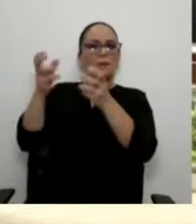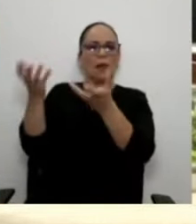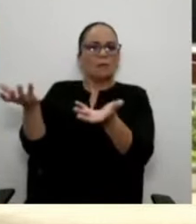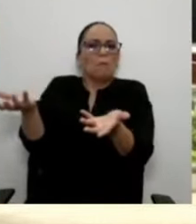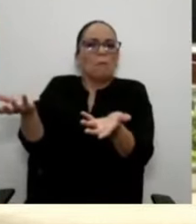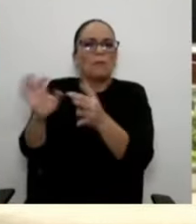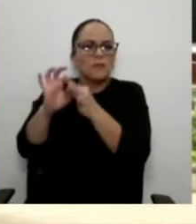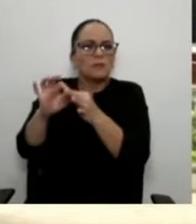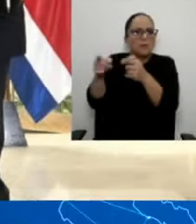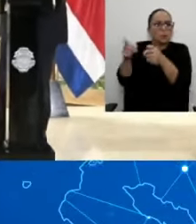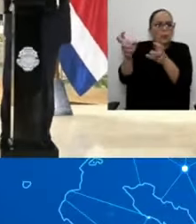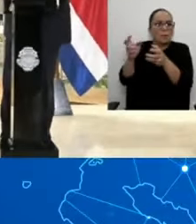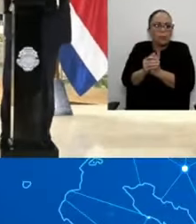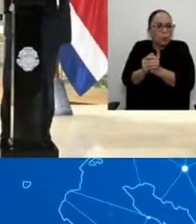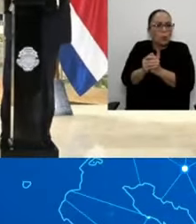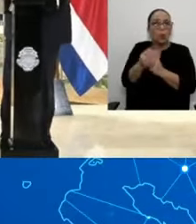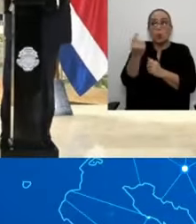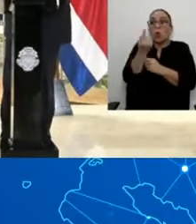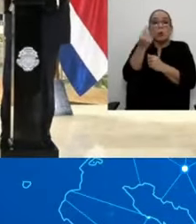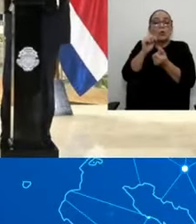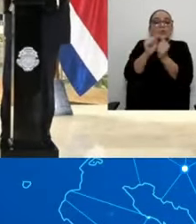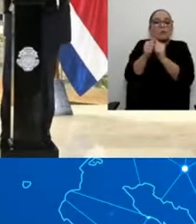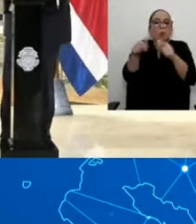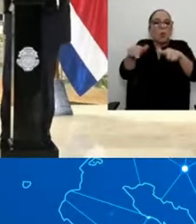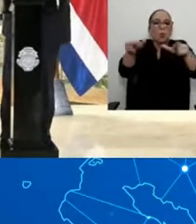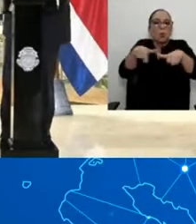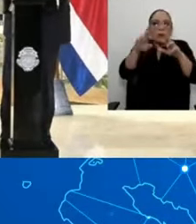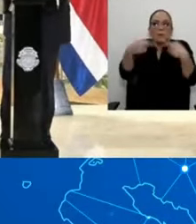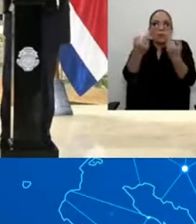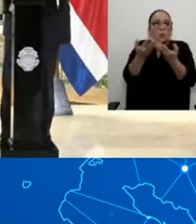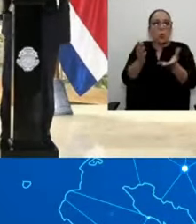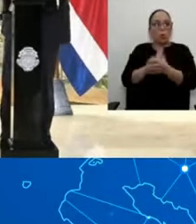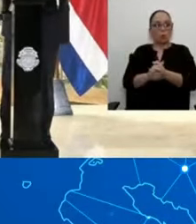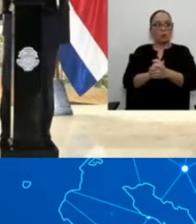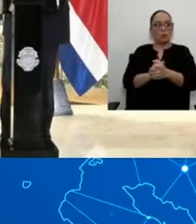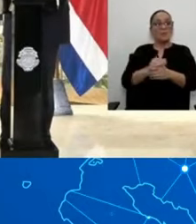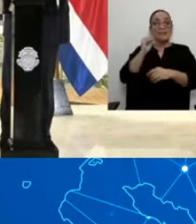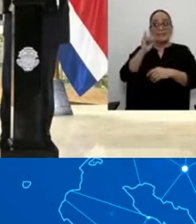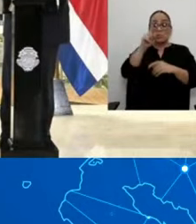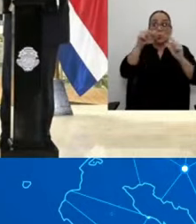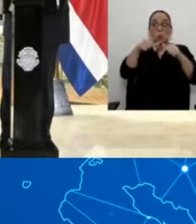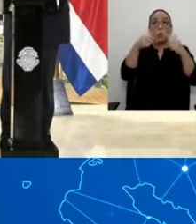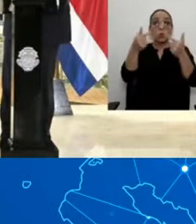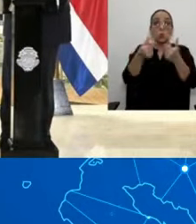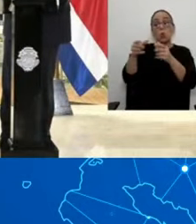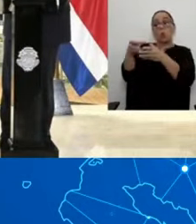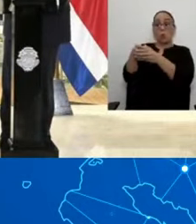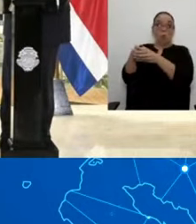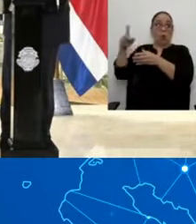único que se cambió fue el lugar de la reunión. Y si un grupo de berrinchosos,